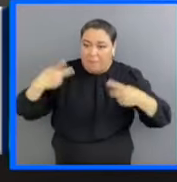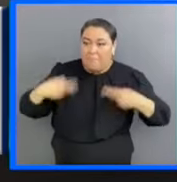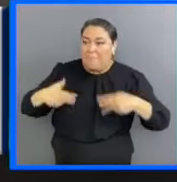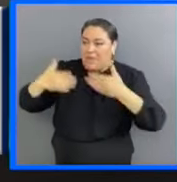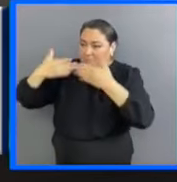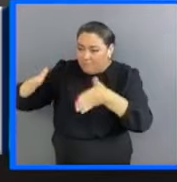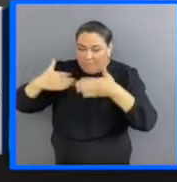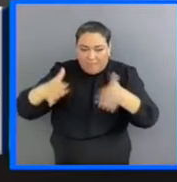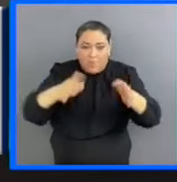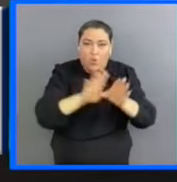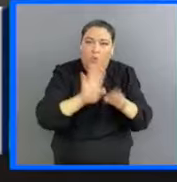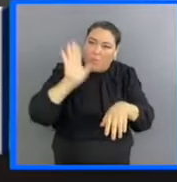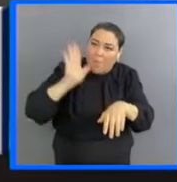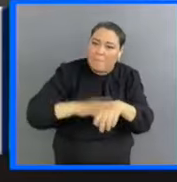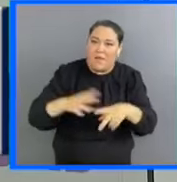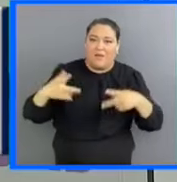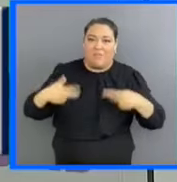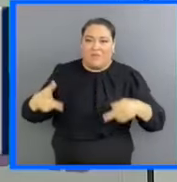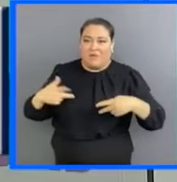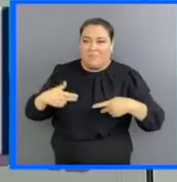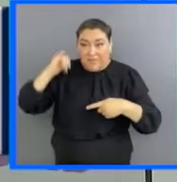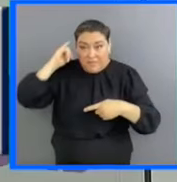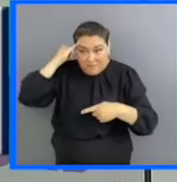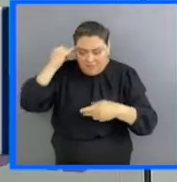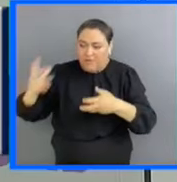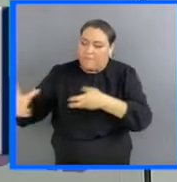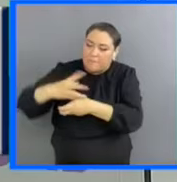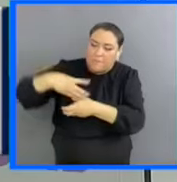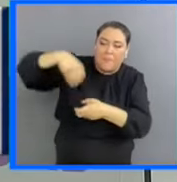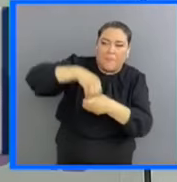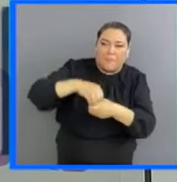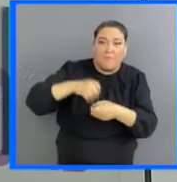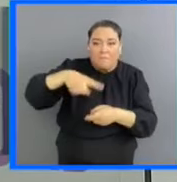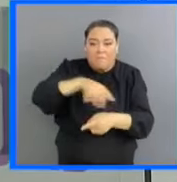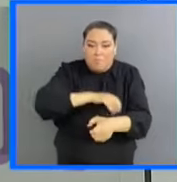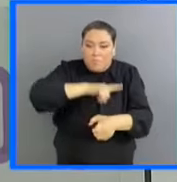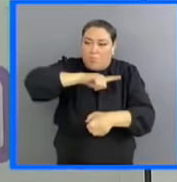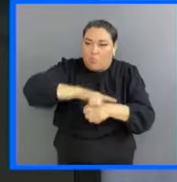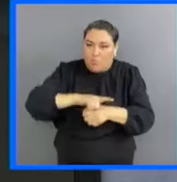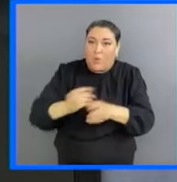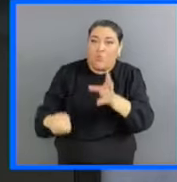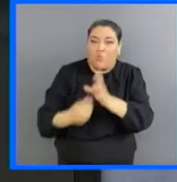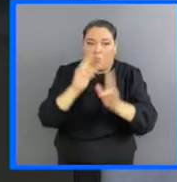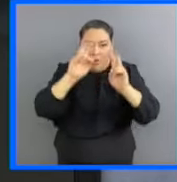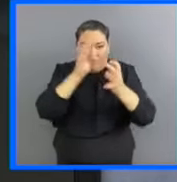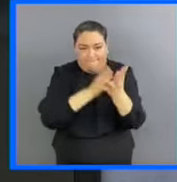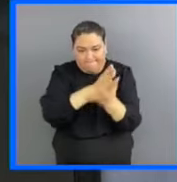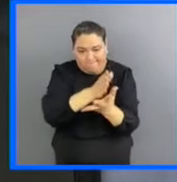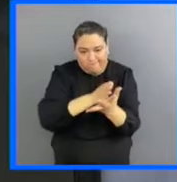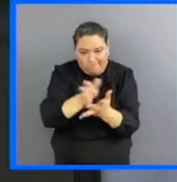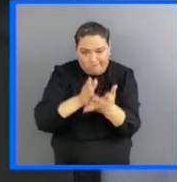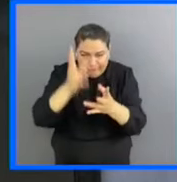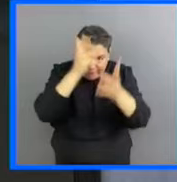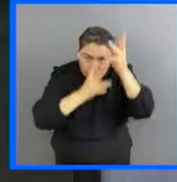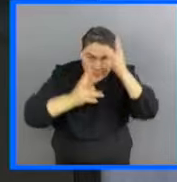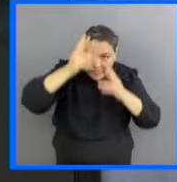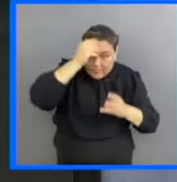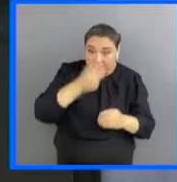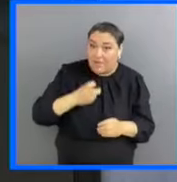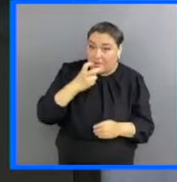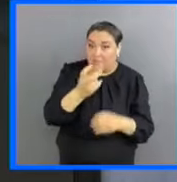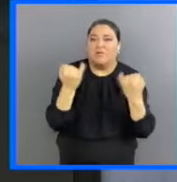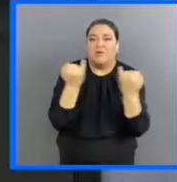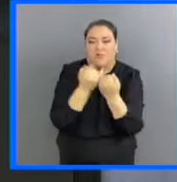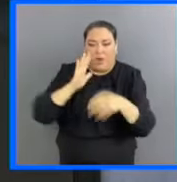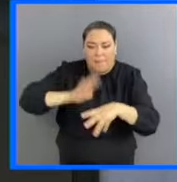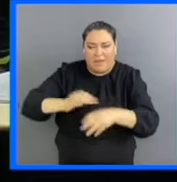en la inclusión de comunidades indígenas y la especialización en nuevas materias jurídicas. Añadió que también se fortalecerán las